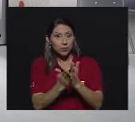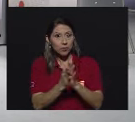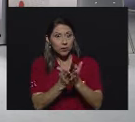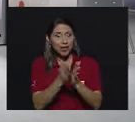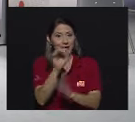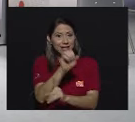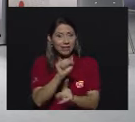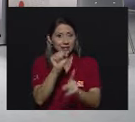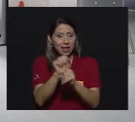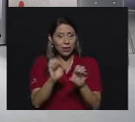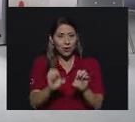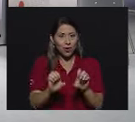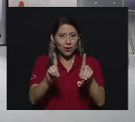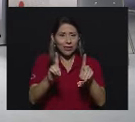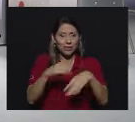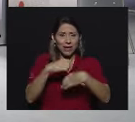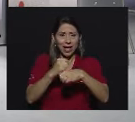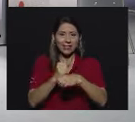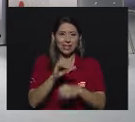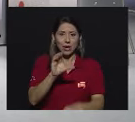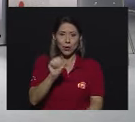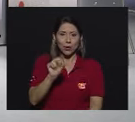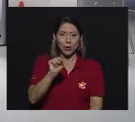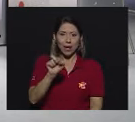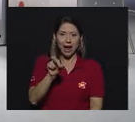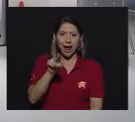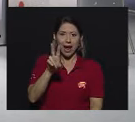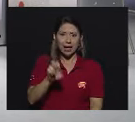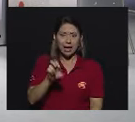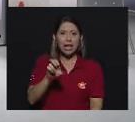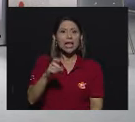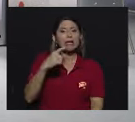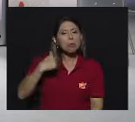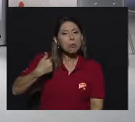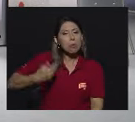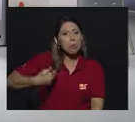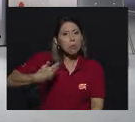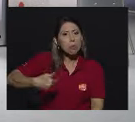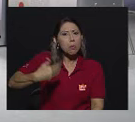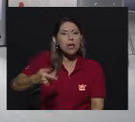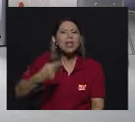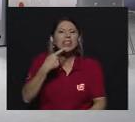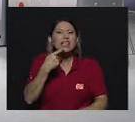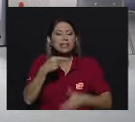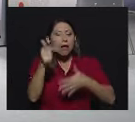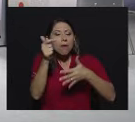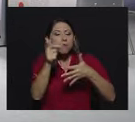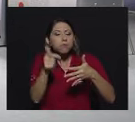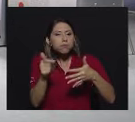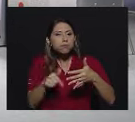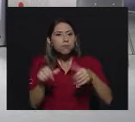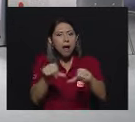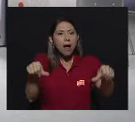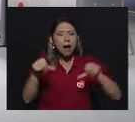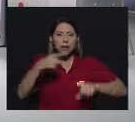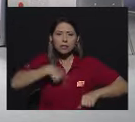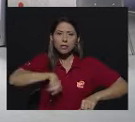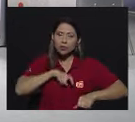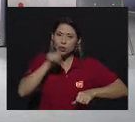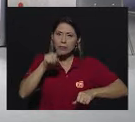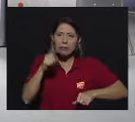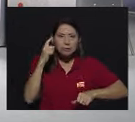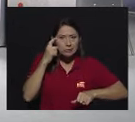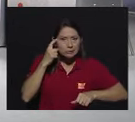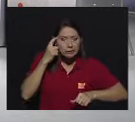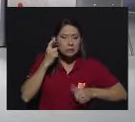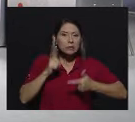se hace desde CONARE nos da muchas luces cada cierto tiempo de cuáles son esas áreas en las que tenemos que repensar o en las que